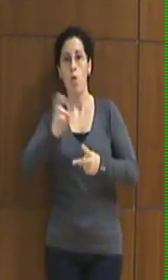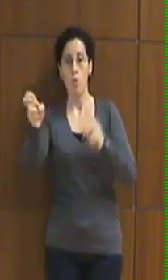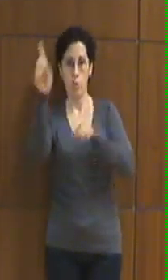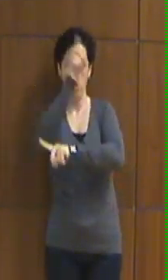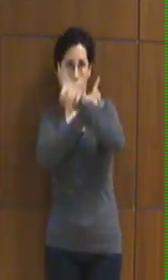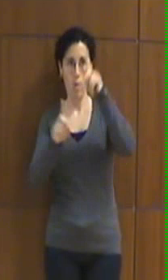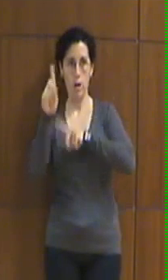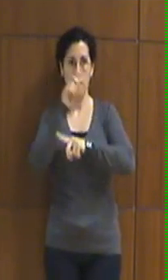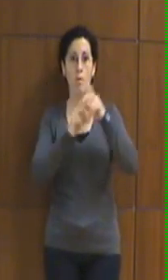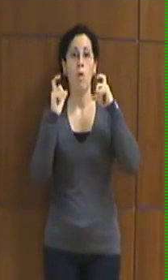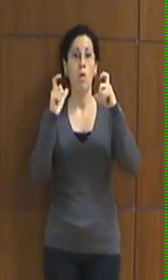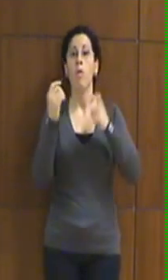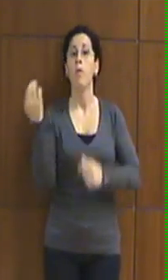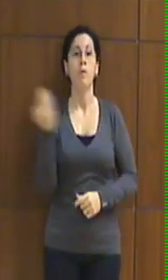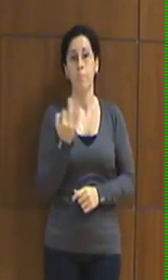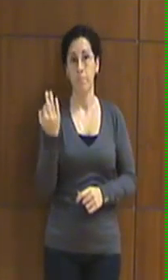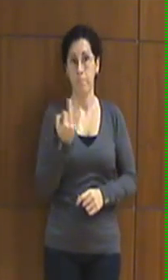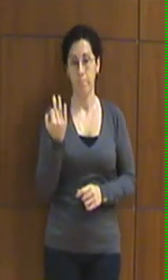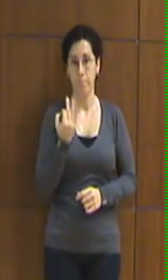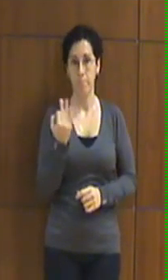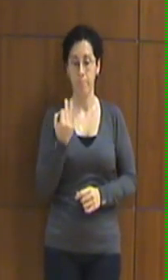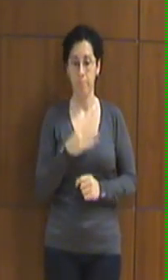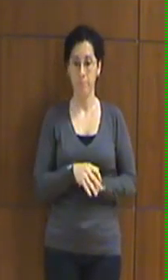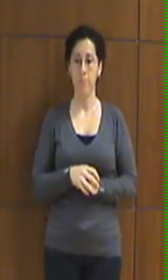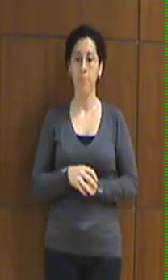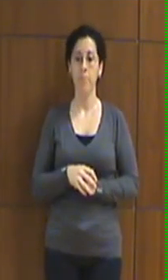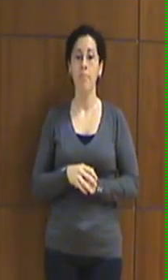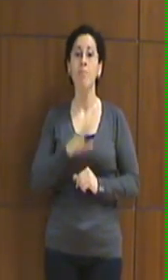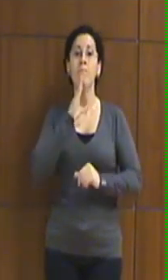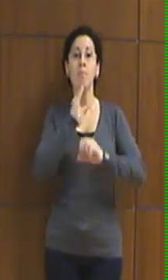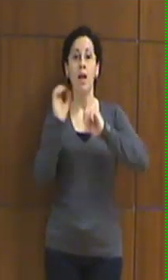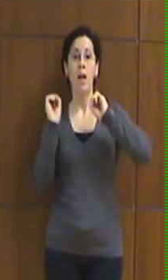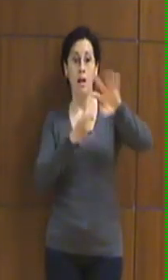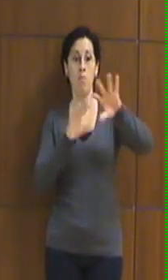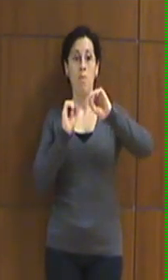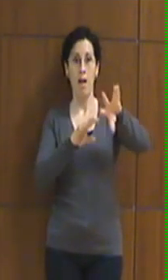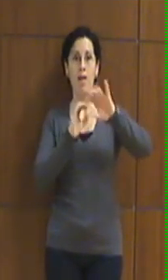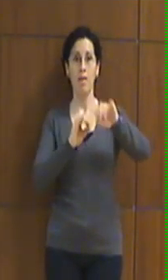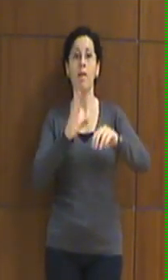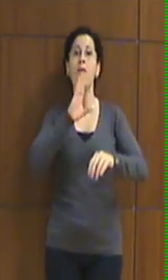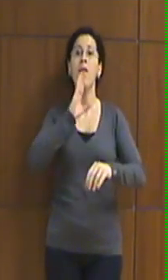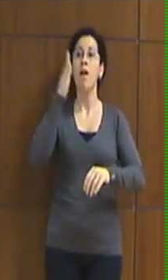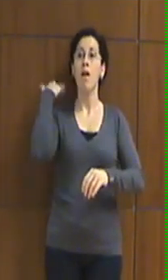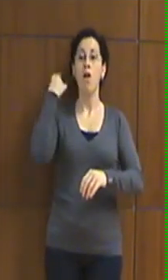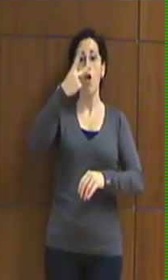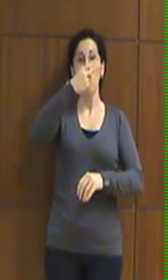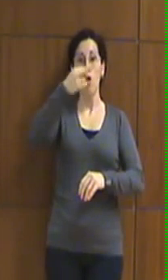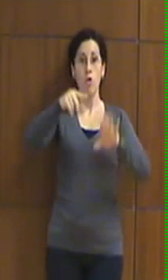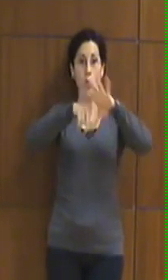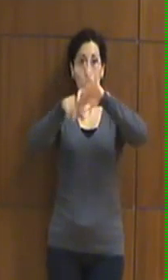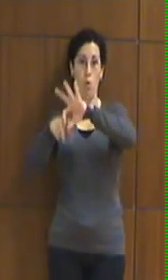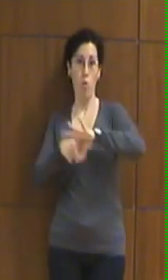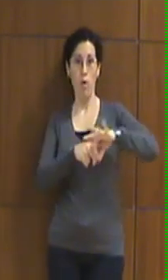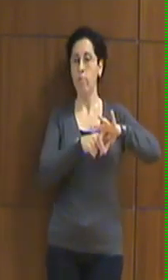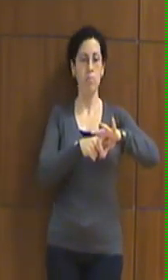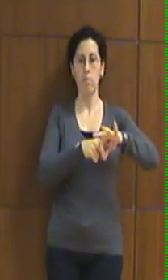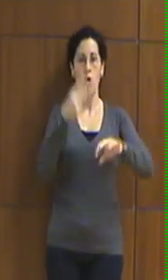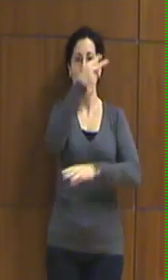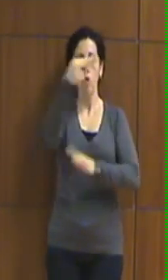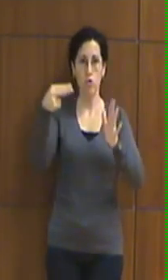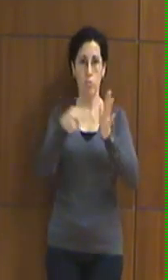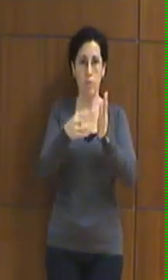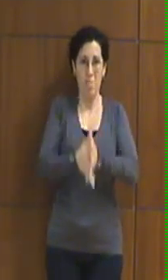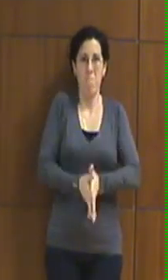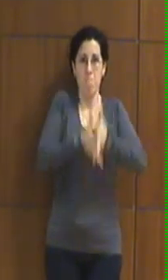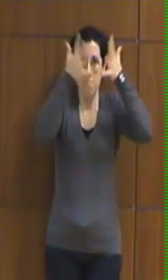problema más grande que se nos encontró fue que el almacén cambiaba de tener unos 200 huecos a tener unos 2000, con lo cual